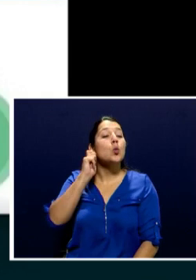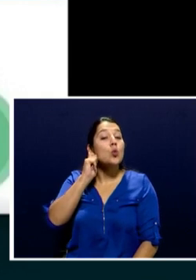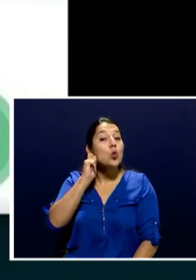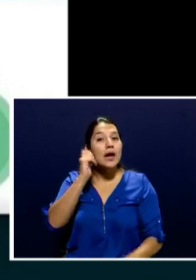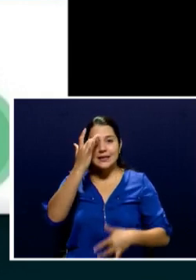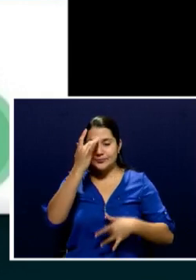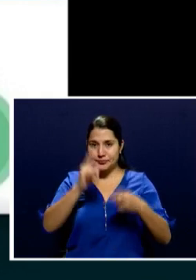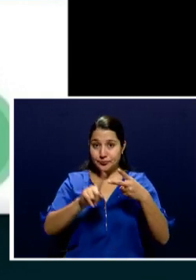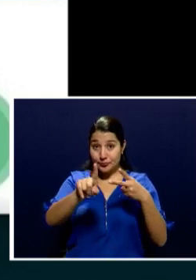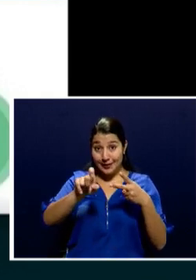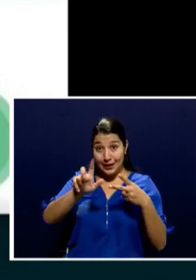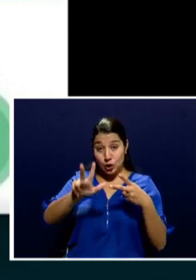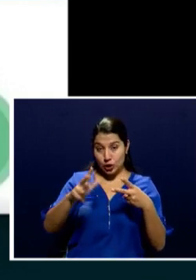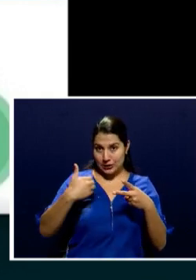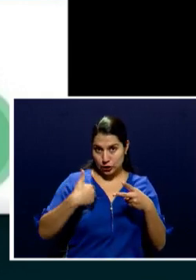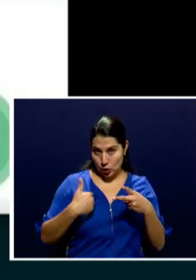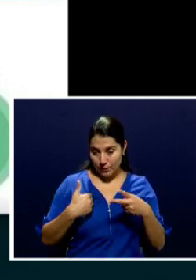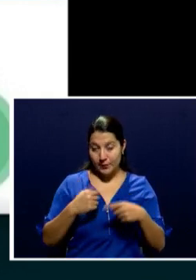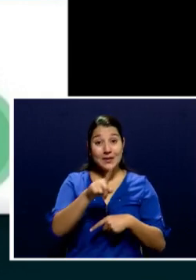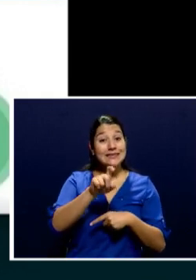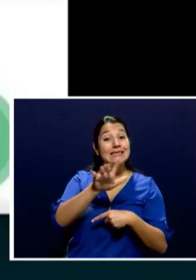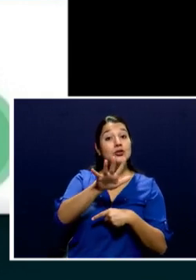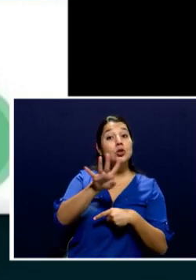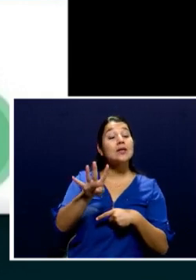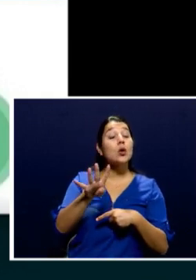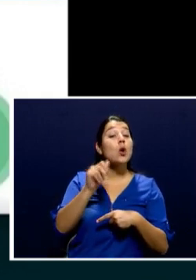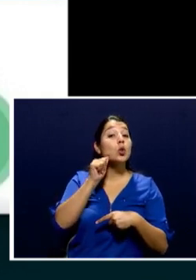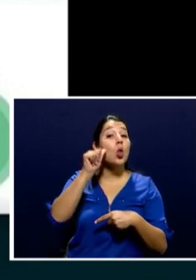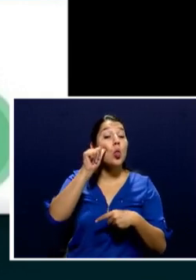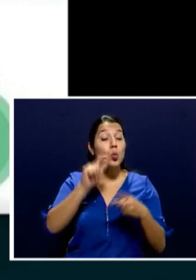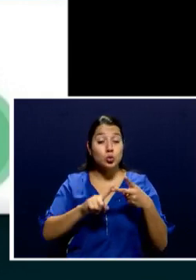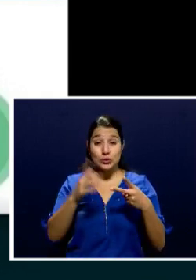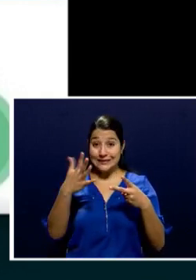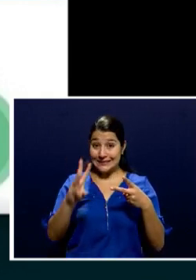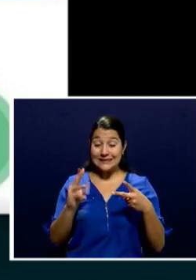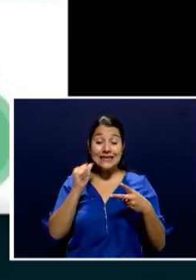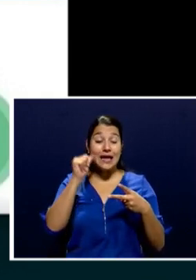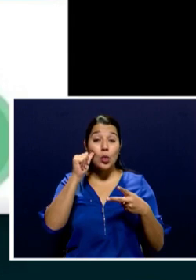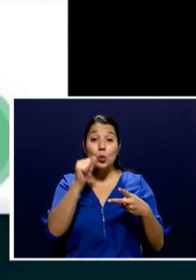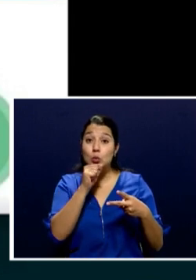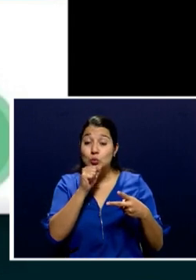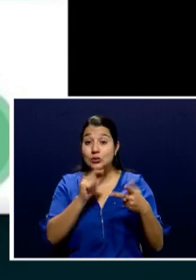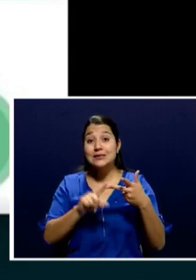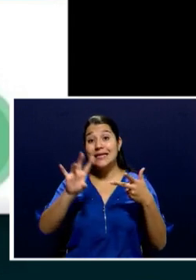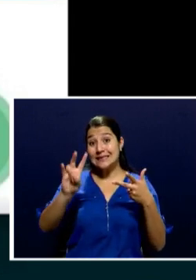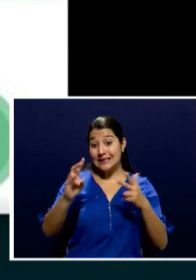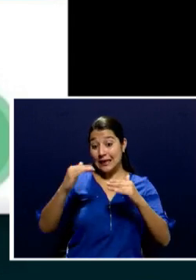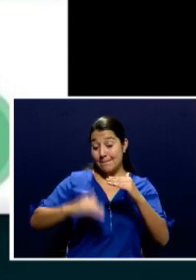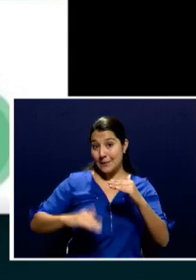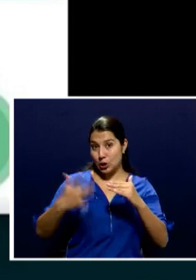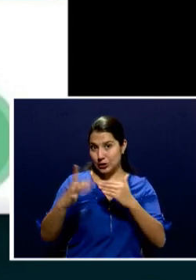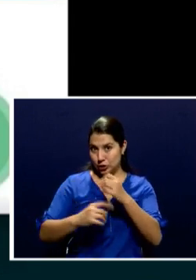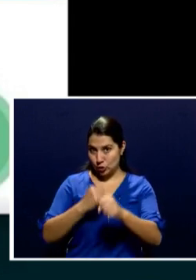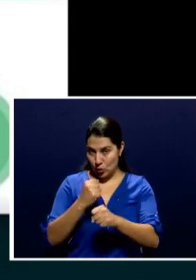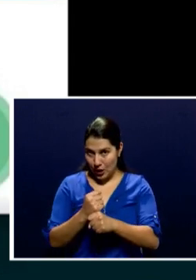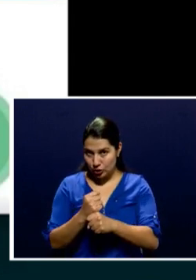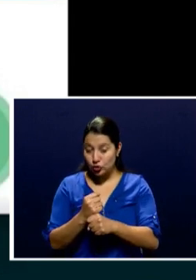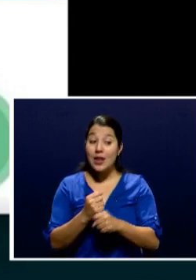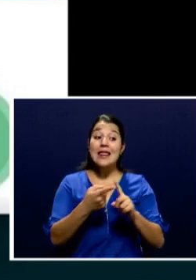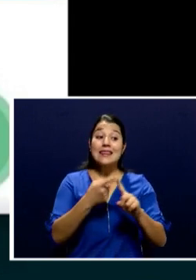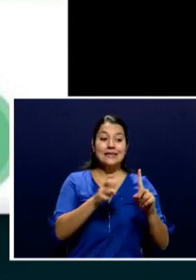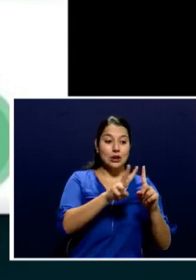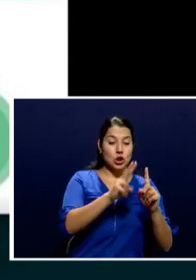contagiadas, 103 hombres, 154 son adultos, 16 adultos mayores, 7 menores de edad. El rango de edades va desde